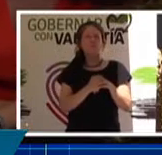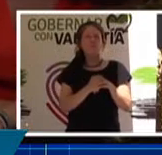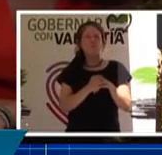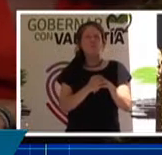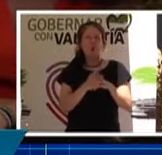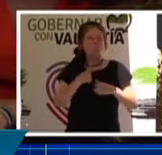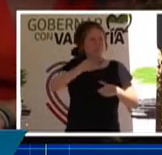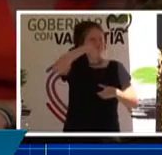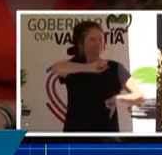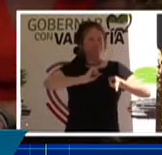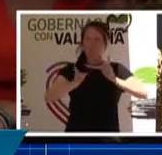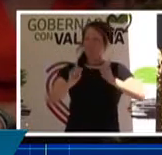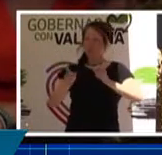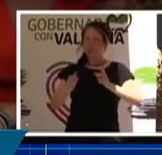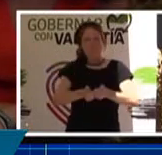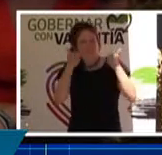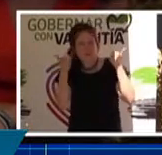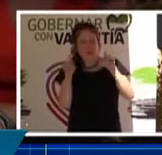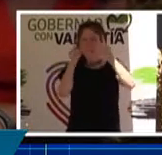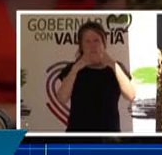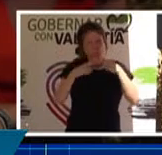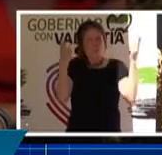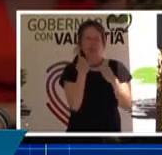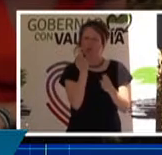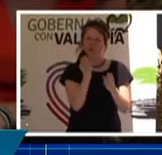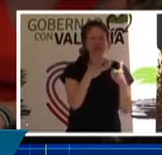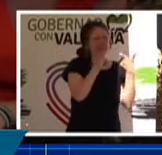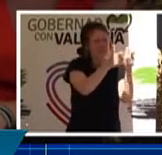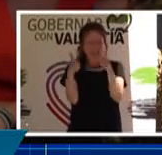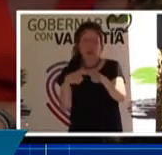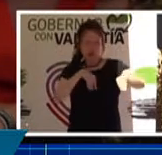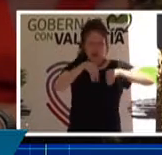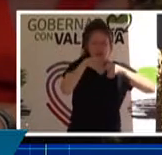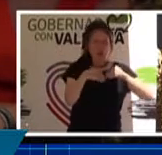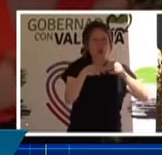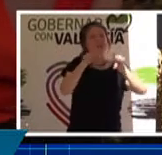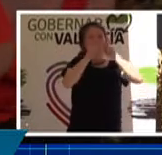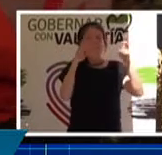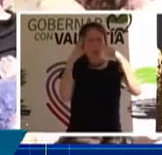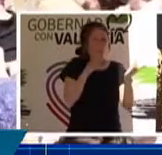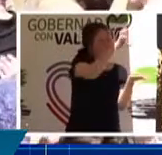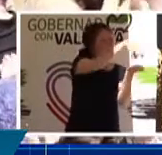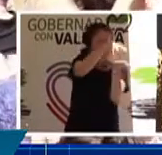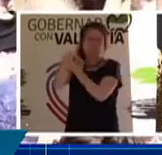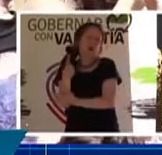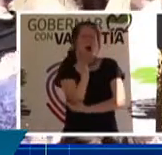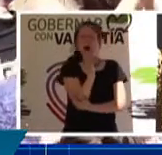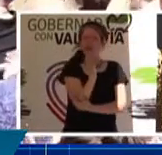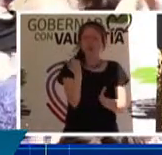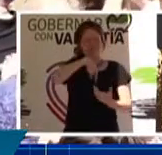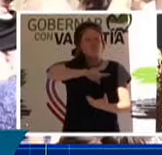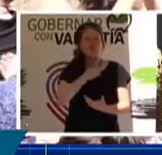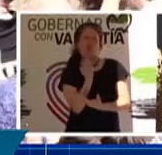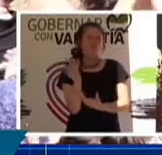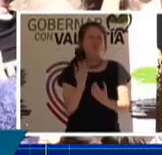a efectos de poder conseguir que esos malos resultados que están dando las encuestas, pues puedan de alguna